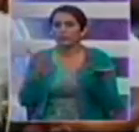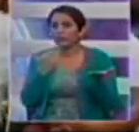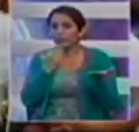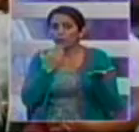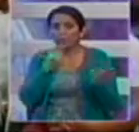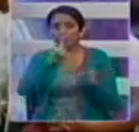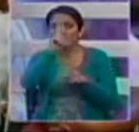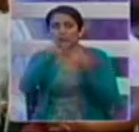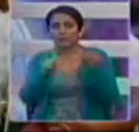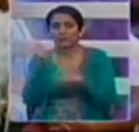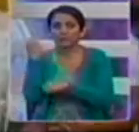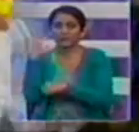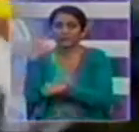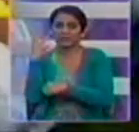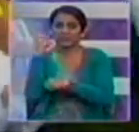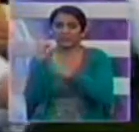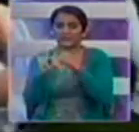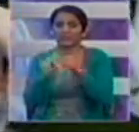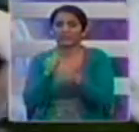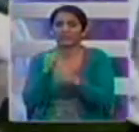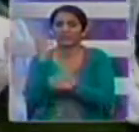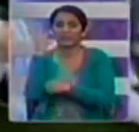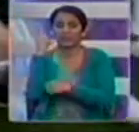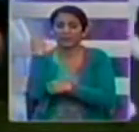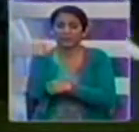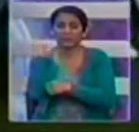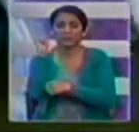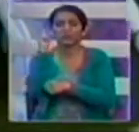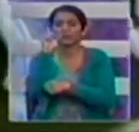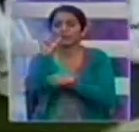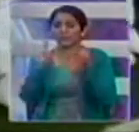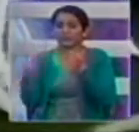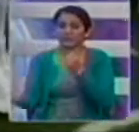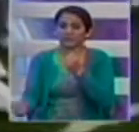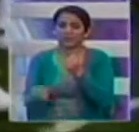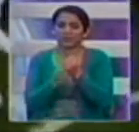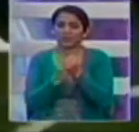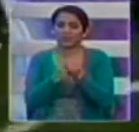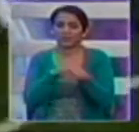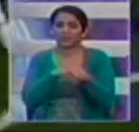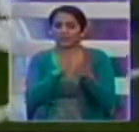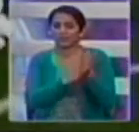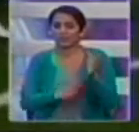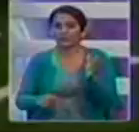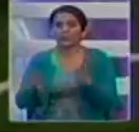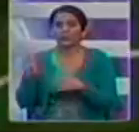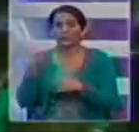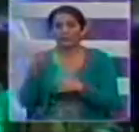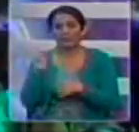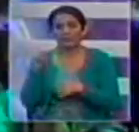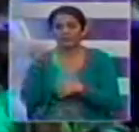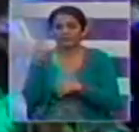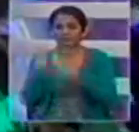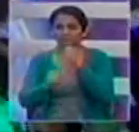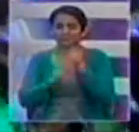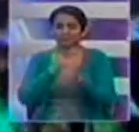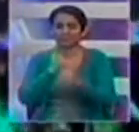ecuatorianos durante 10 años. Esta reunión fue en la cancha de Sindicato de Choferes en Santo Domingo. Esto fue parte de la agenda que